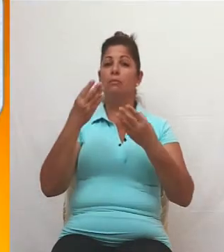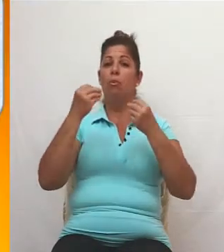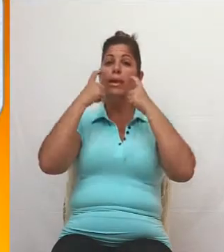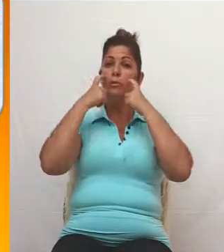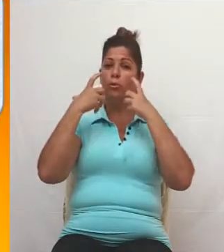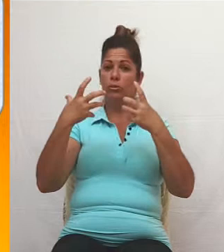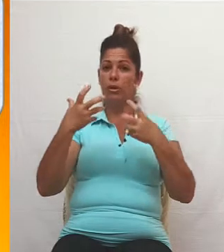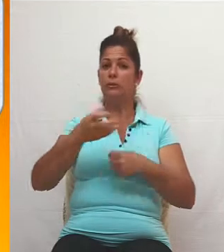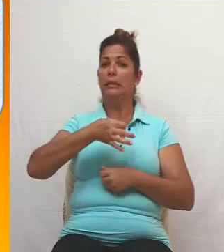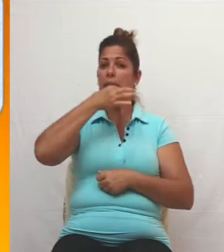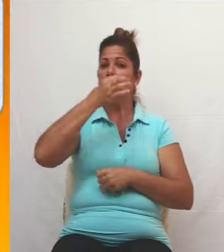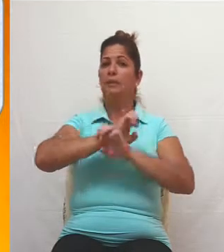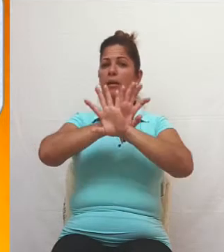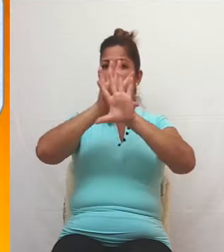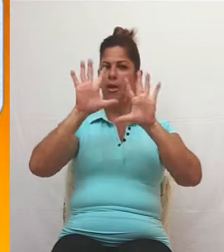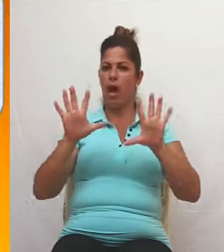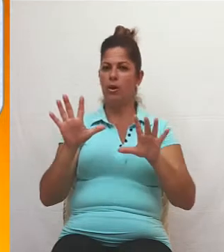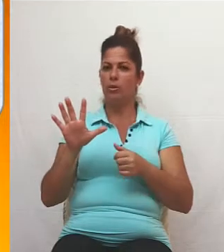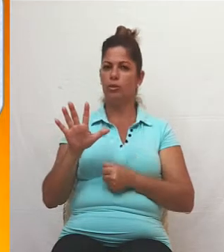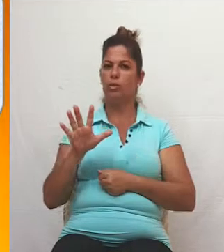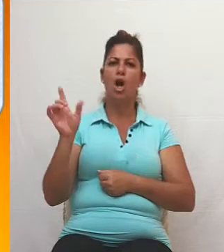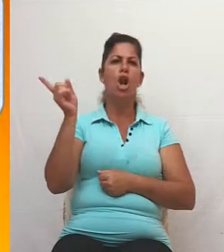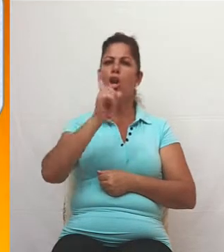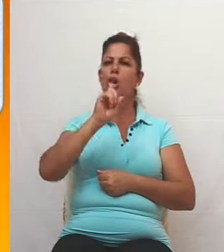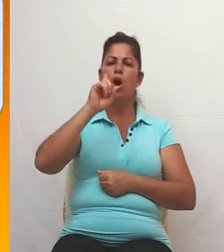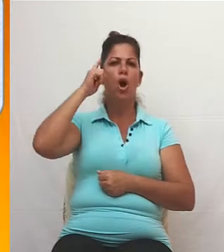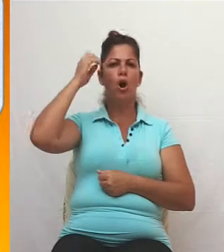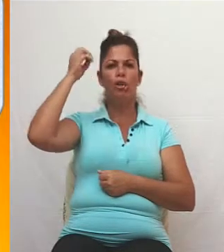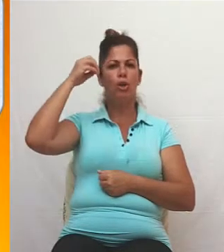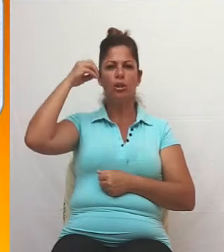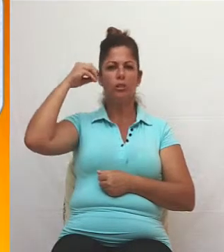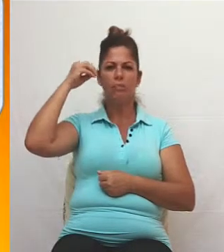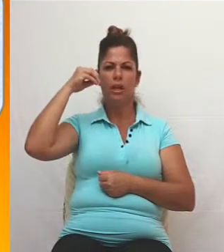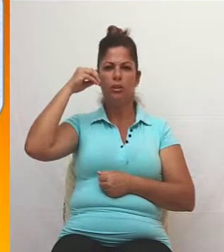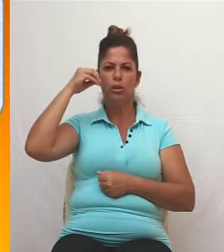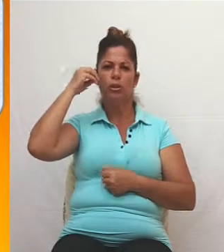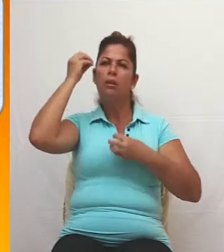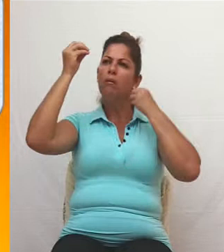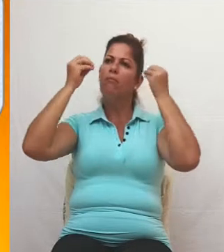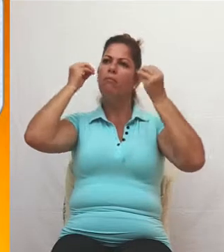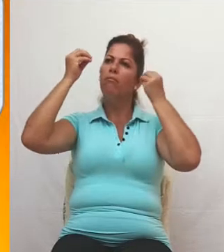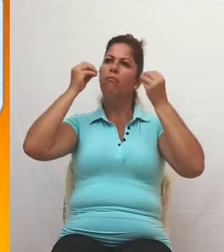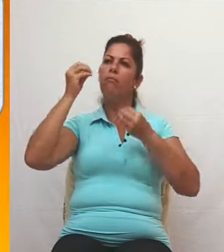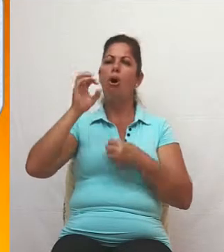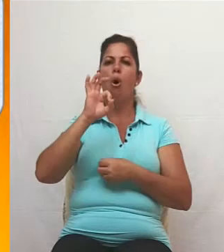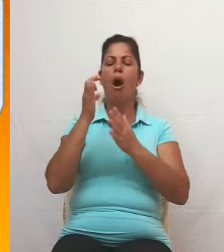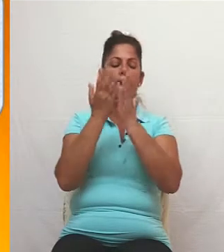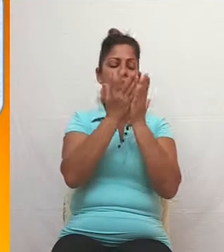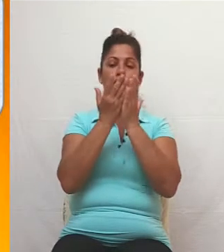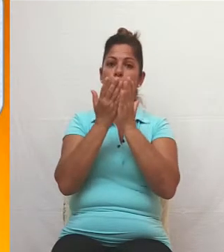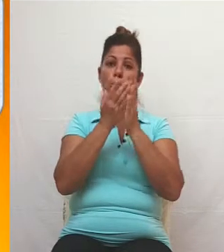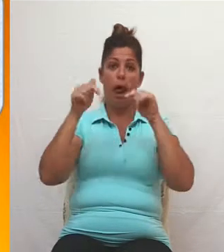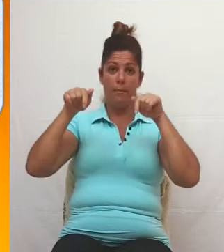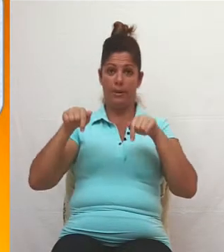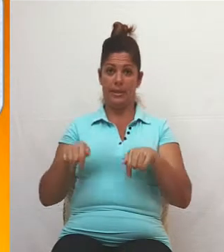es importante aclarar que no son los conocimientos reflexiones o estudios sobre la atención al